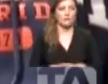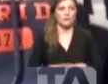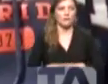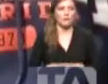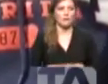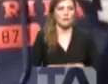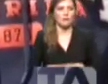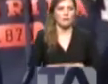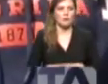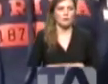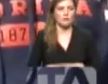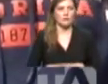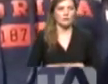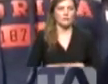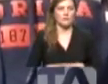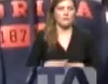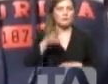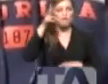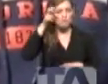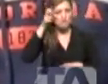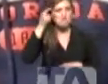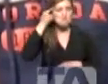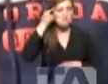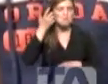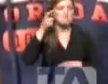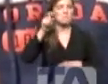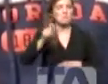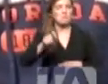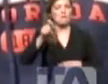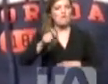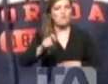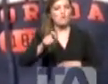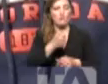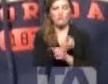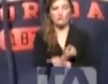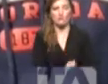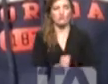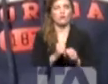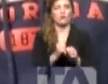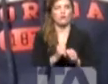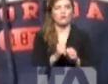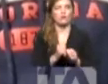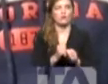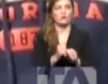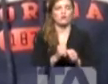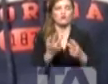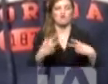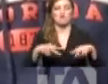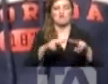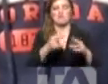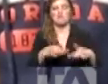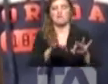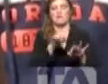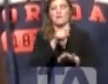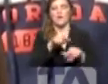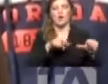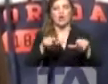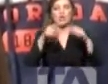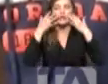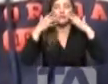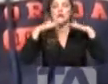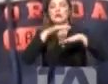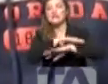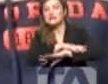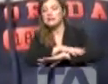porque pensamos y creemos que es necesario rescatar y revalorizar estos espacios para toda la